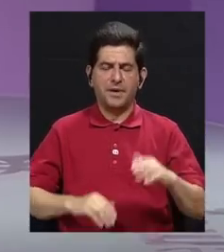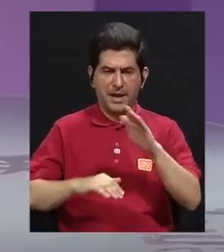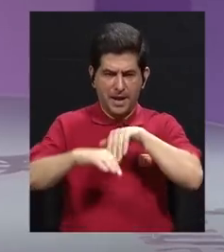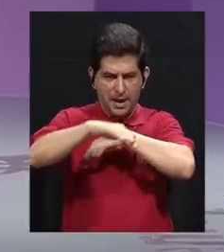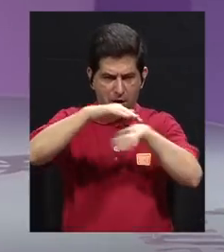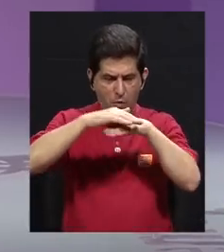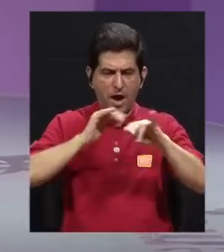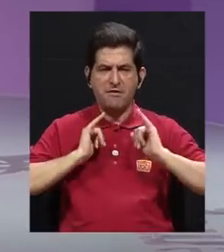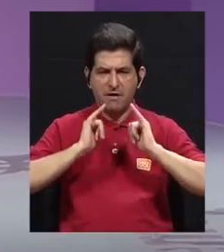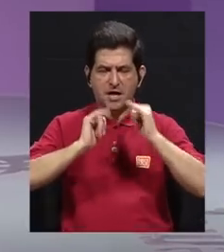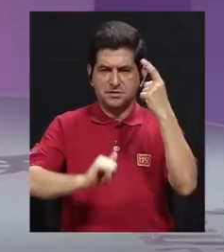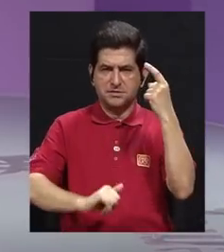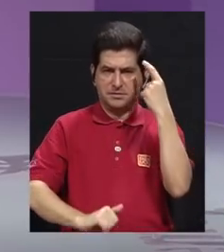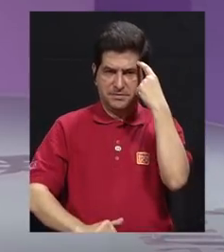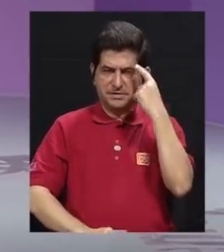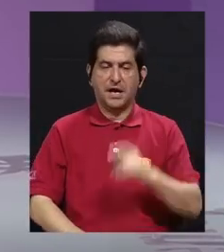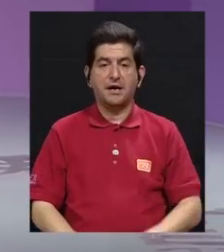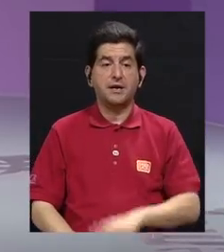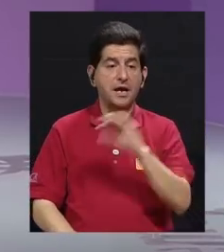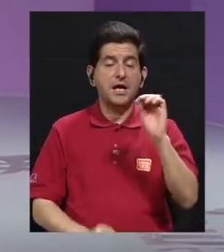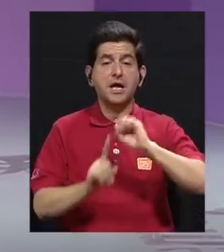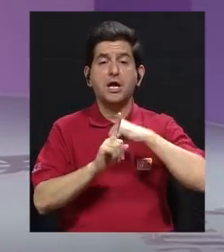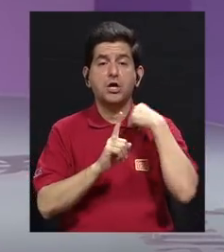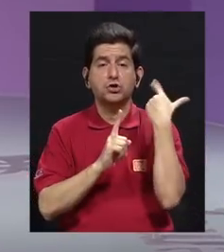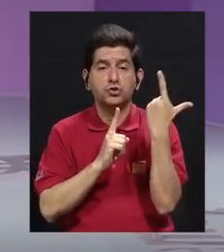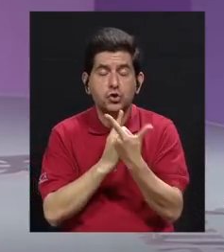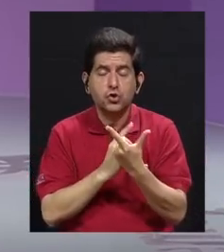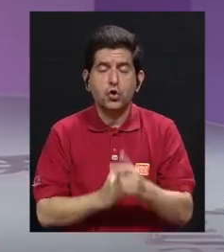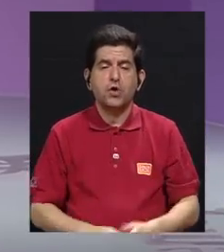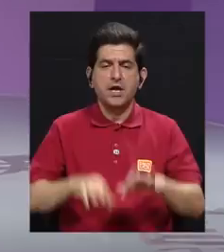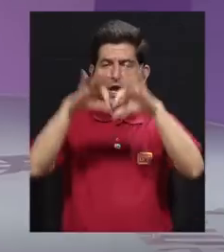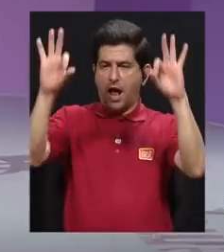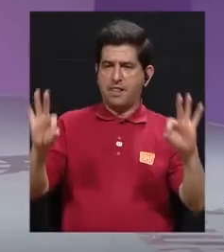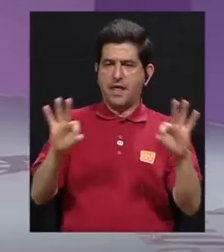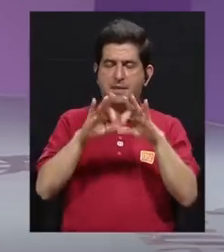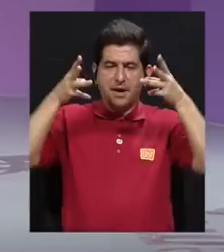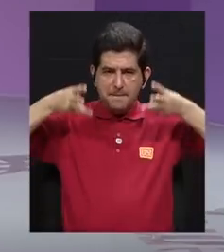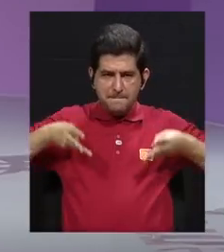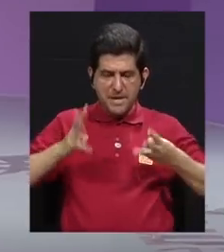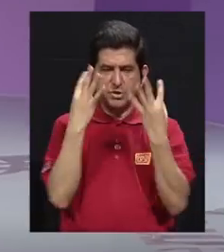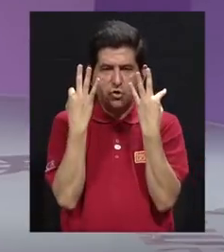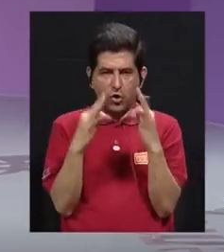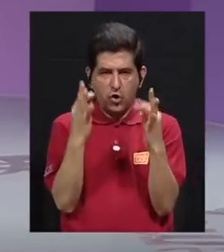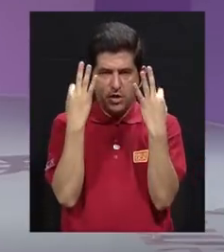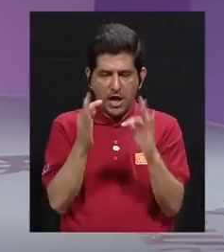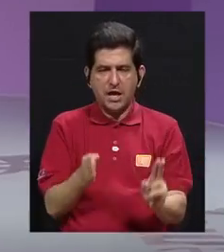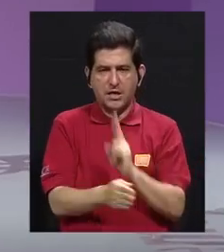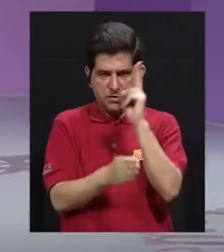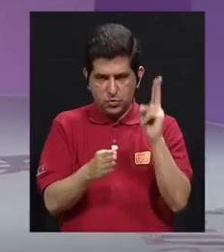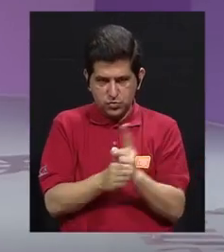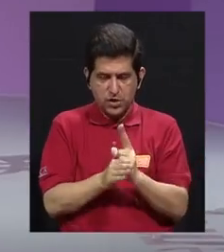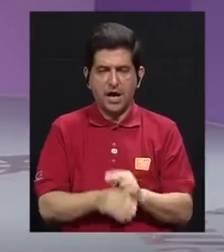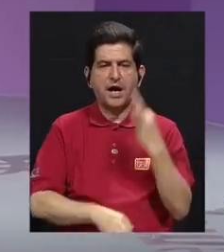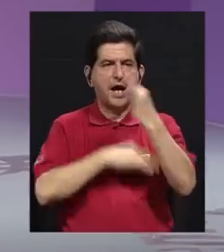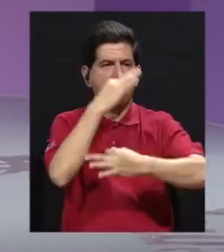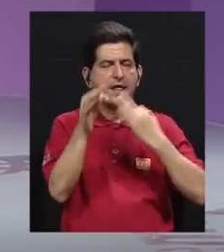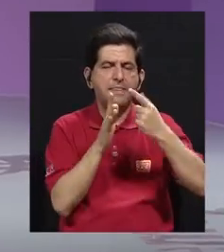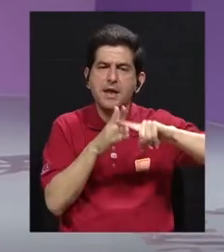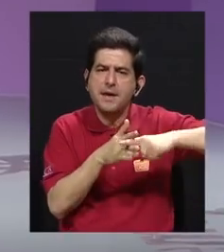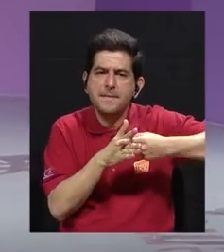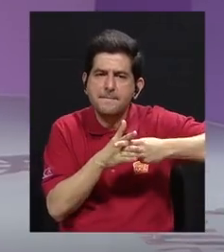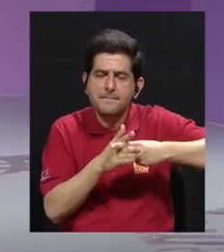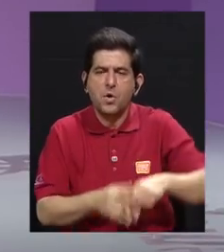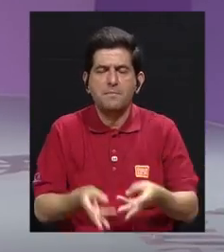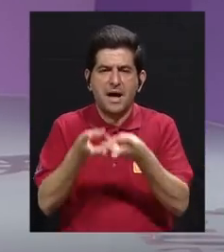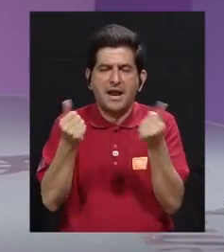más sólidas de afinidad. Y la práctica, en nuestro caso, de la sociología de la imagen como una metodología que pretendemos usarla